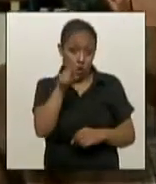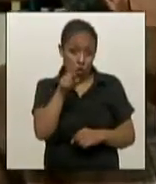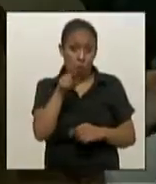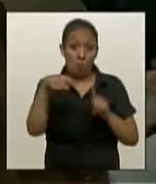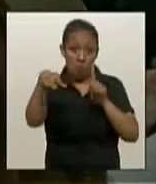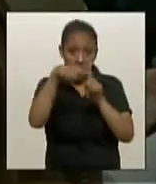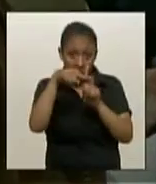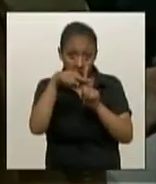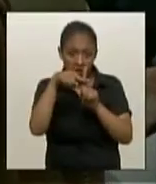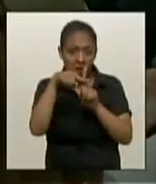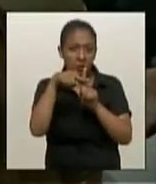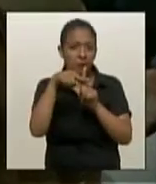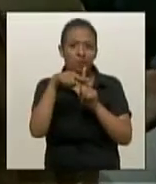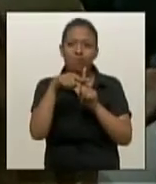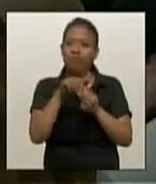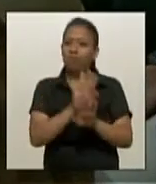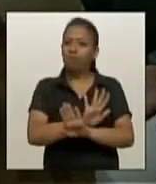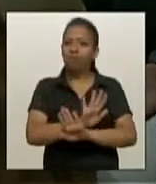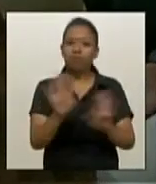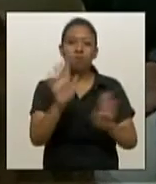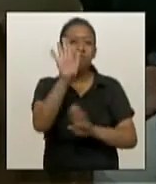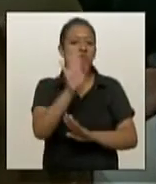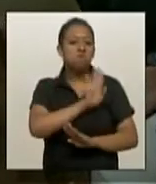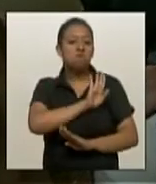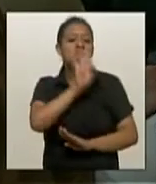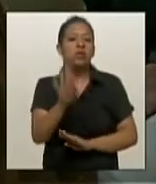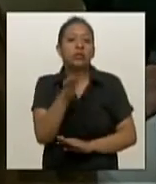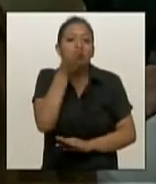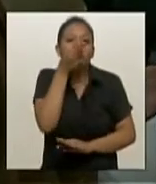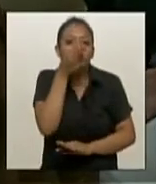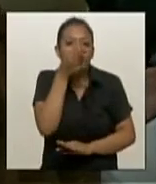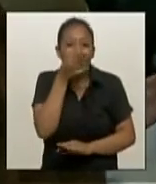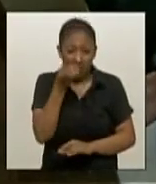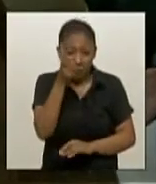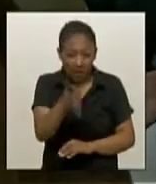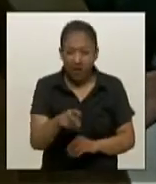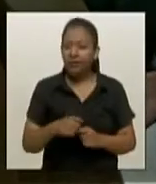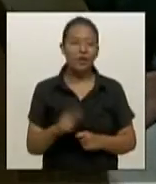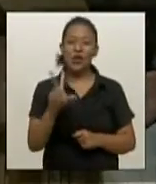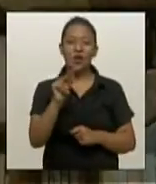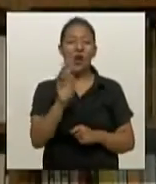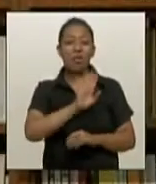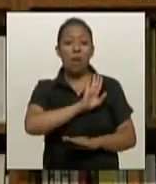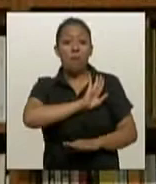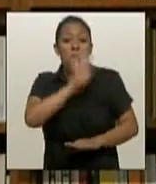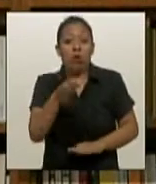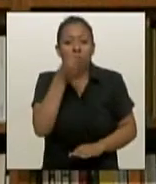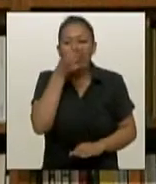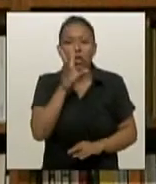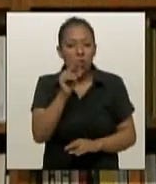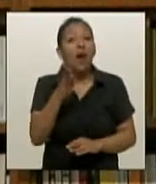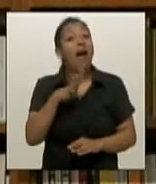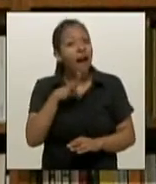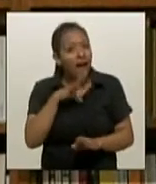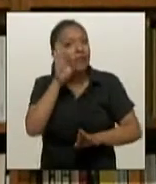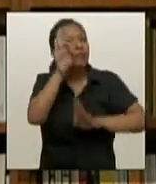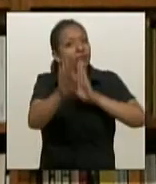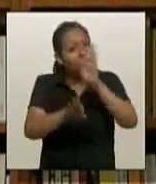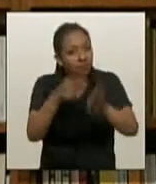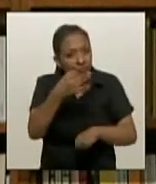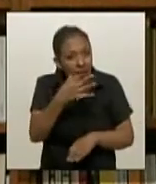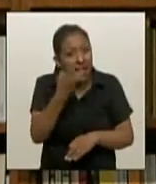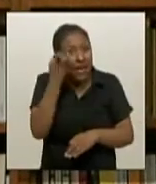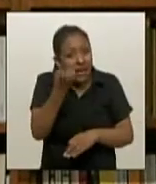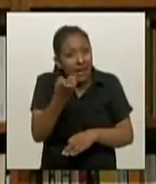positivo, es como una sentencia de muerte. ¿Es así, Alejandro? Ya no es una sentencia de muerte porque existen tratamientos que